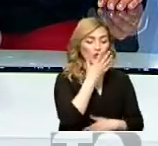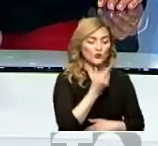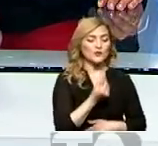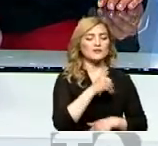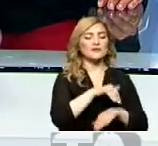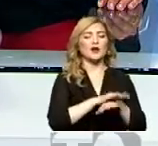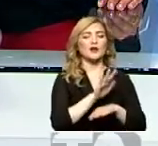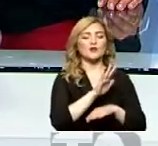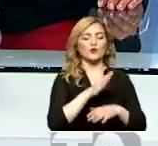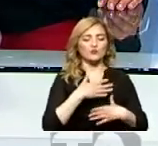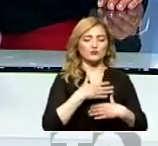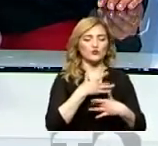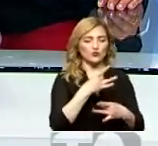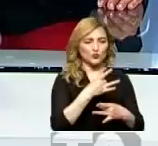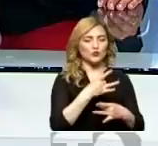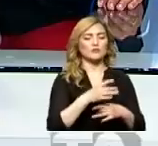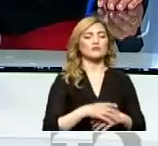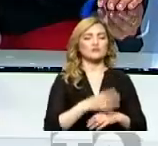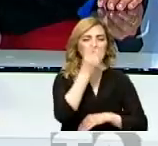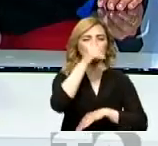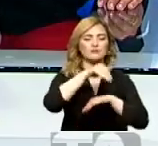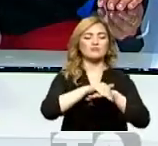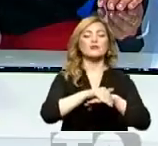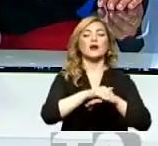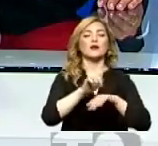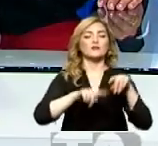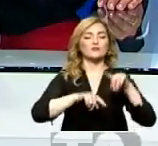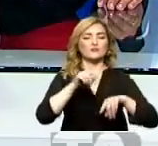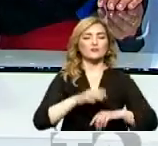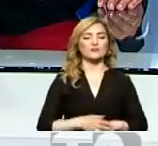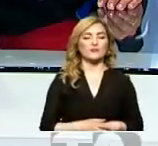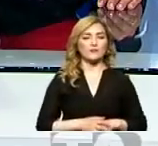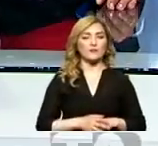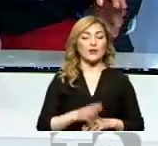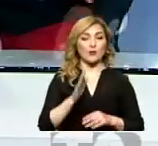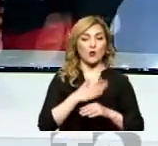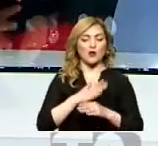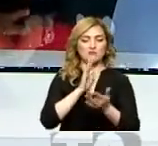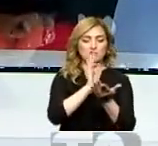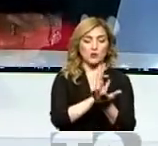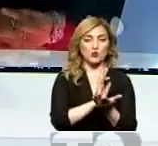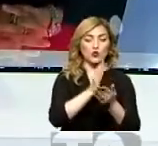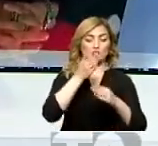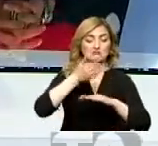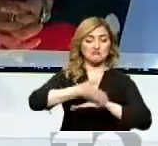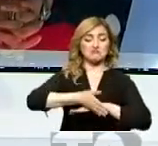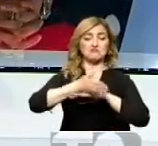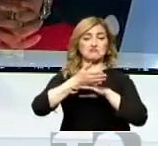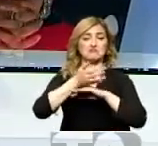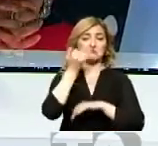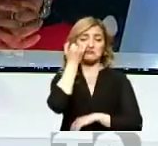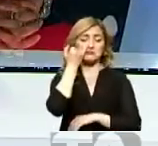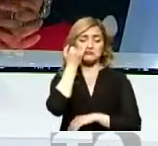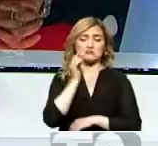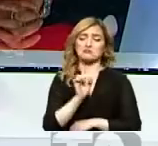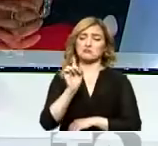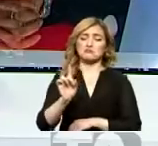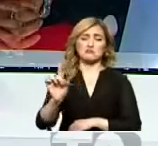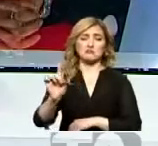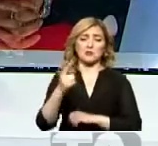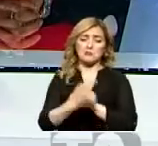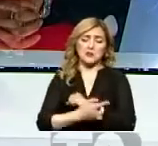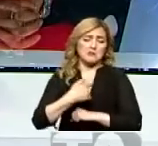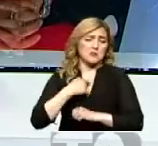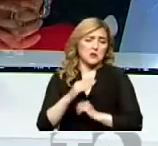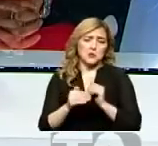su salida, Jaime Vargas aseguró que de demostrarse el cometimiento de un ilícito, no se opondrá a ir a prisión. Empezamos